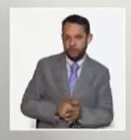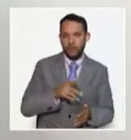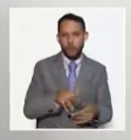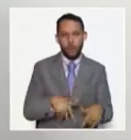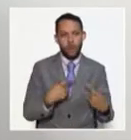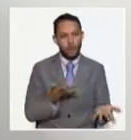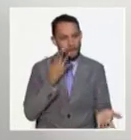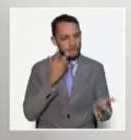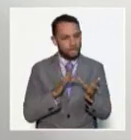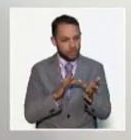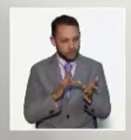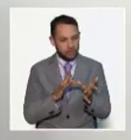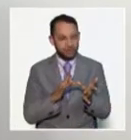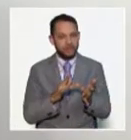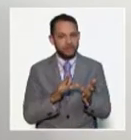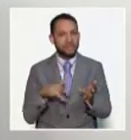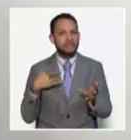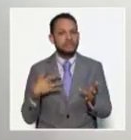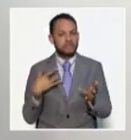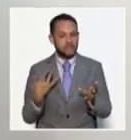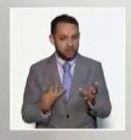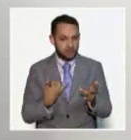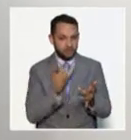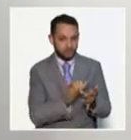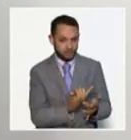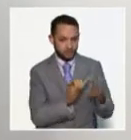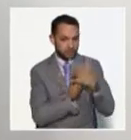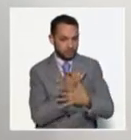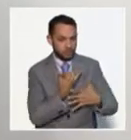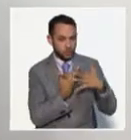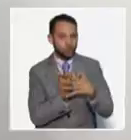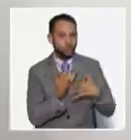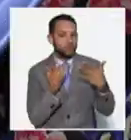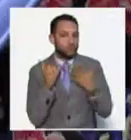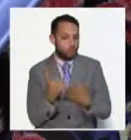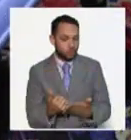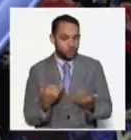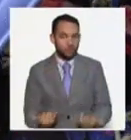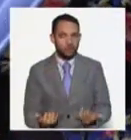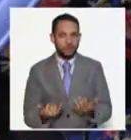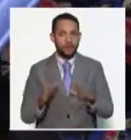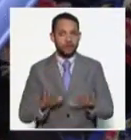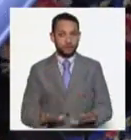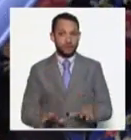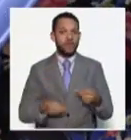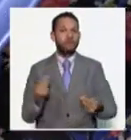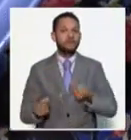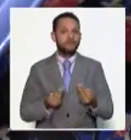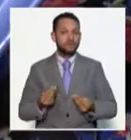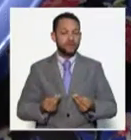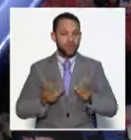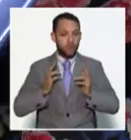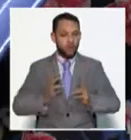diferentes síntomas con cada área que vamos a tener en el área pélvica es decir que en el área pélvica nosotros no solamente vamos a tener en